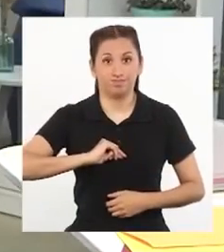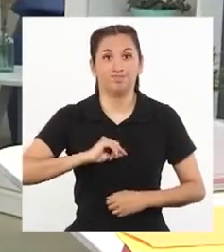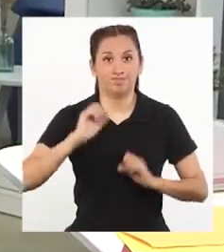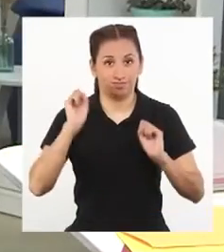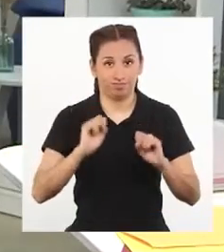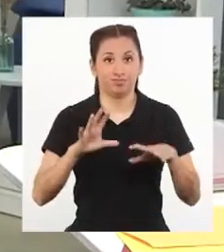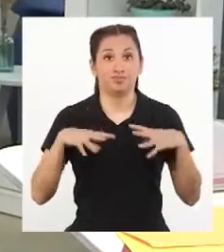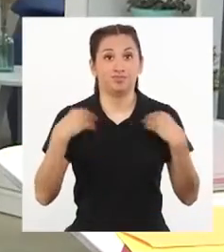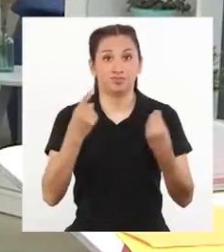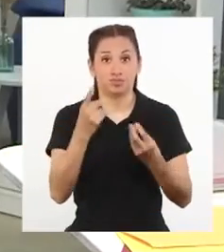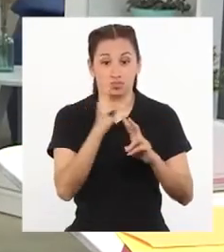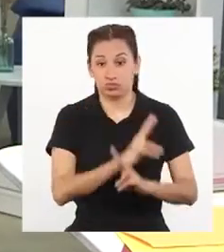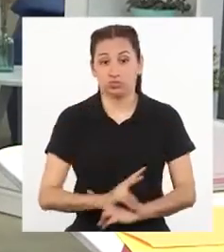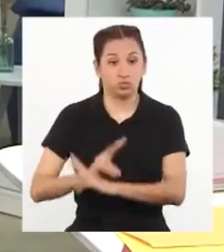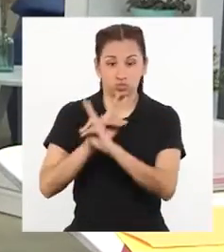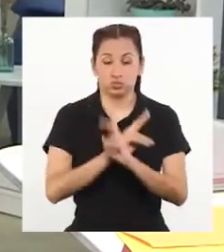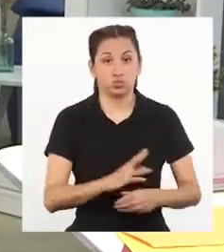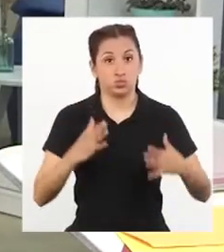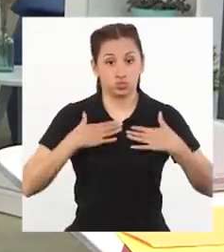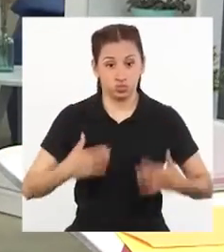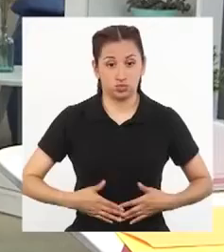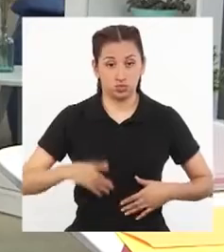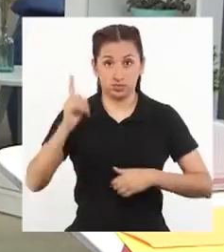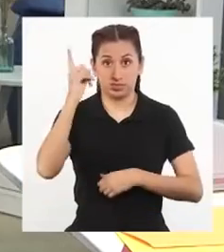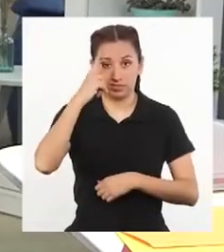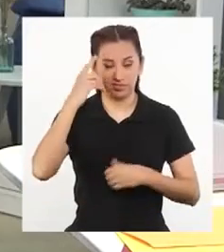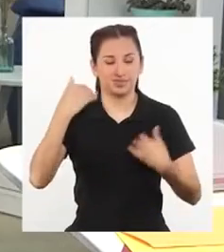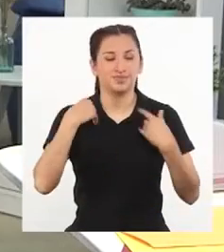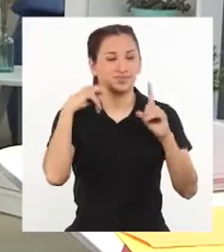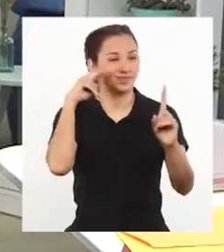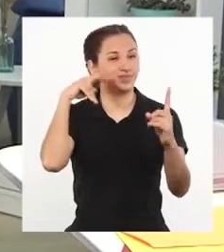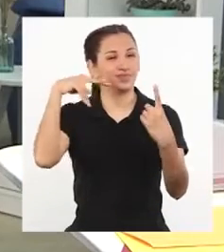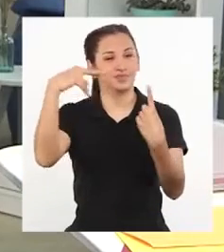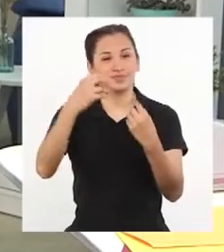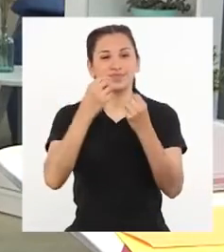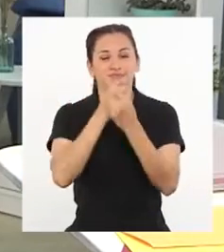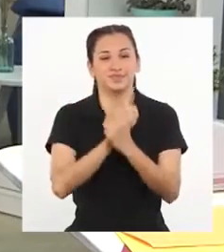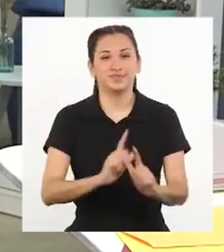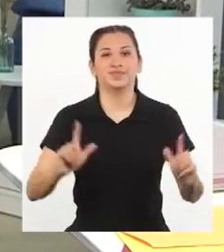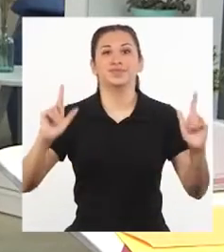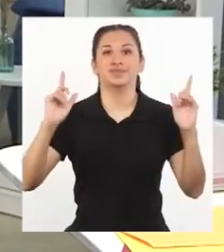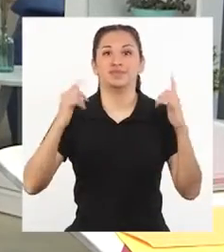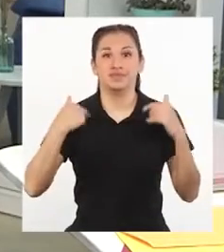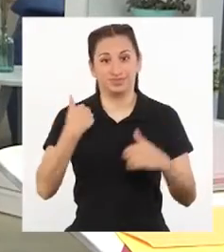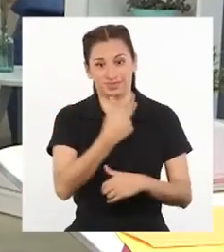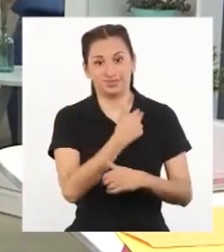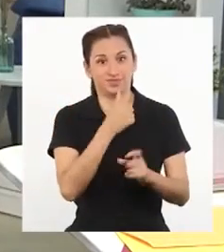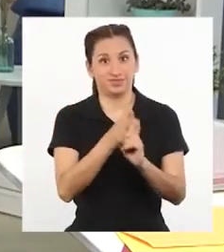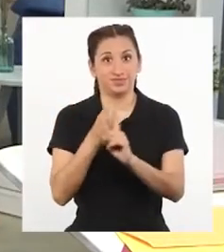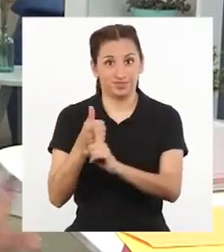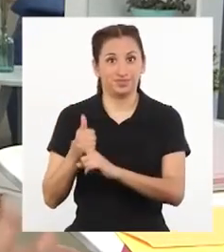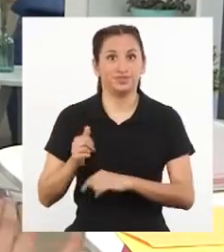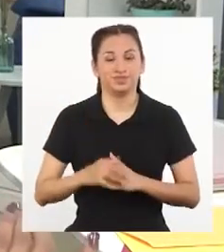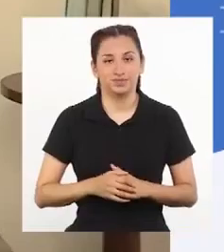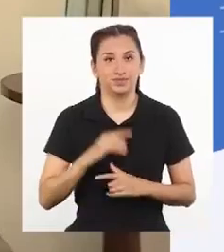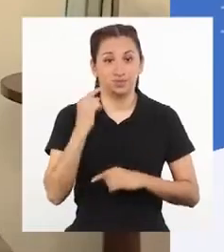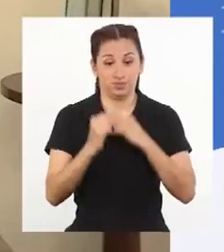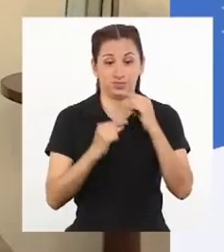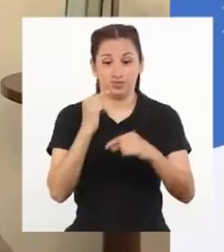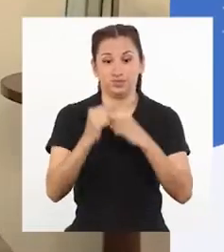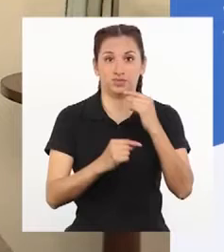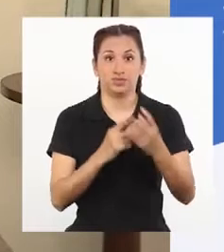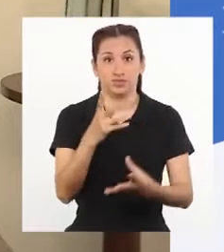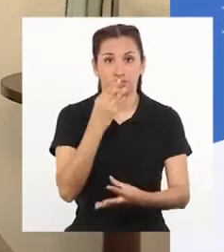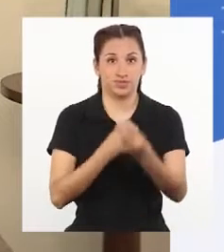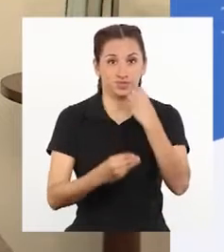Sí, porque al cuidar nuestro cuerpo y mente, tendremos una percepción positiva de nosotras y nosotros mismos.